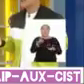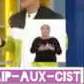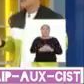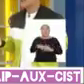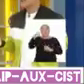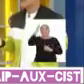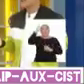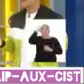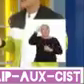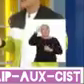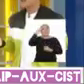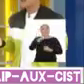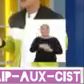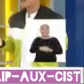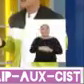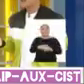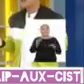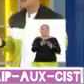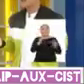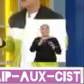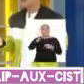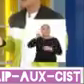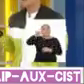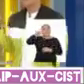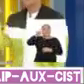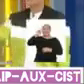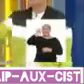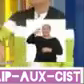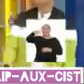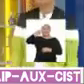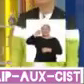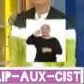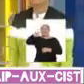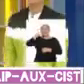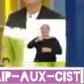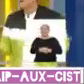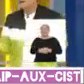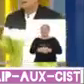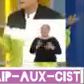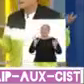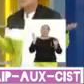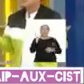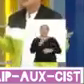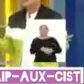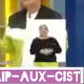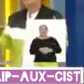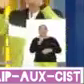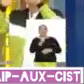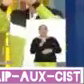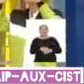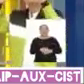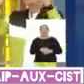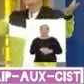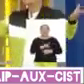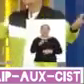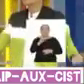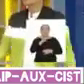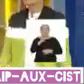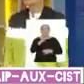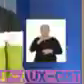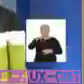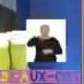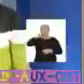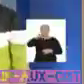Ya sé, ingeniera agrónoma. ¡Ay, no sé, Vale! ¿Qué clase de pistas es usa